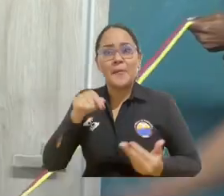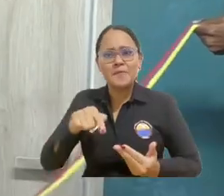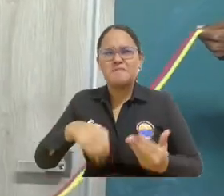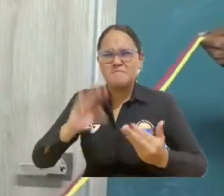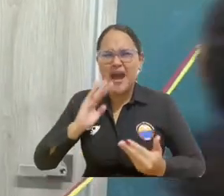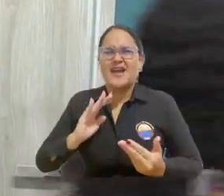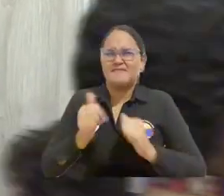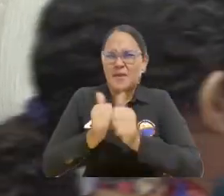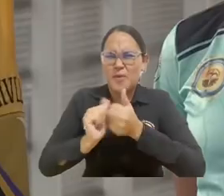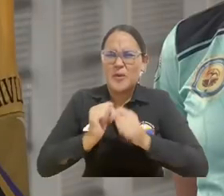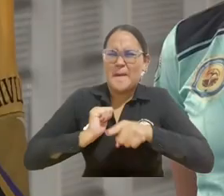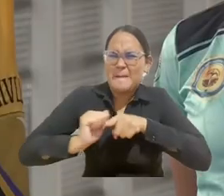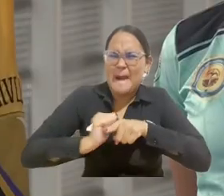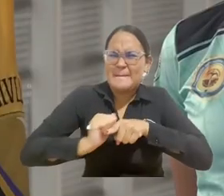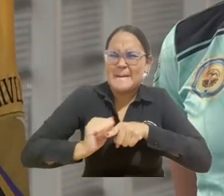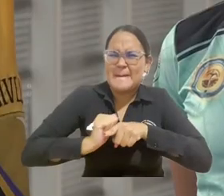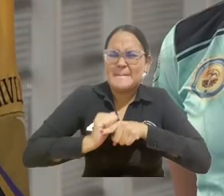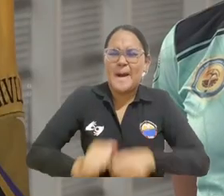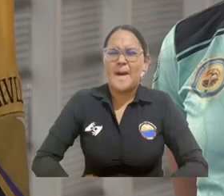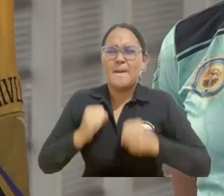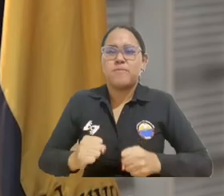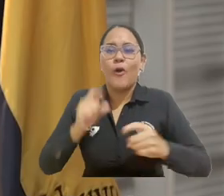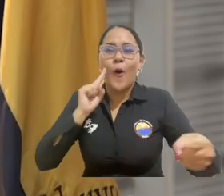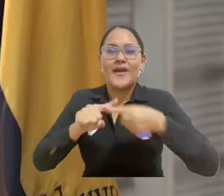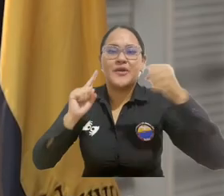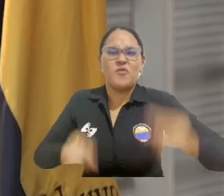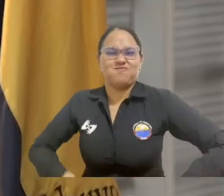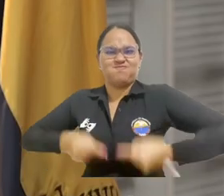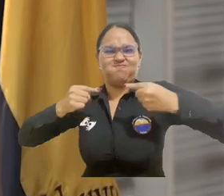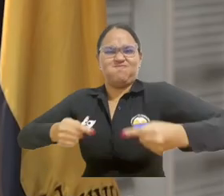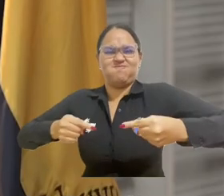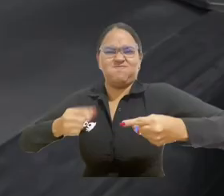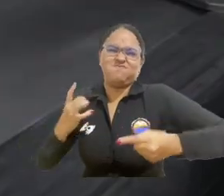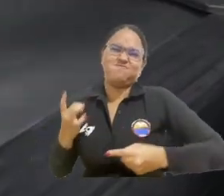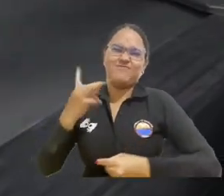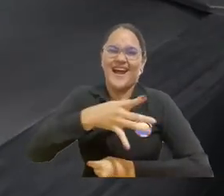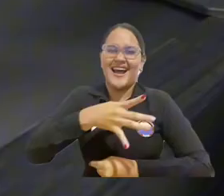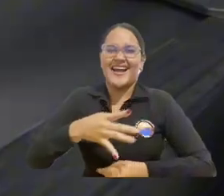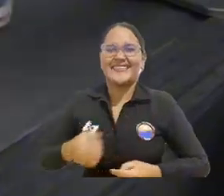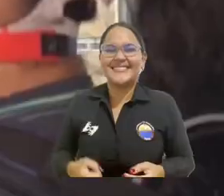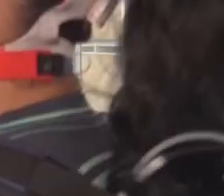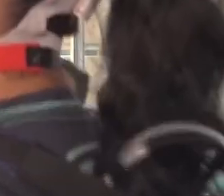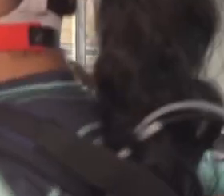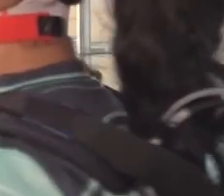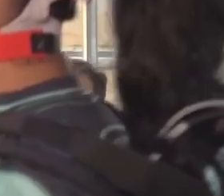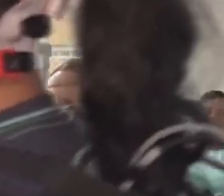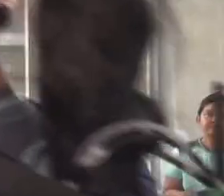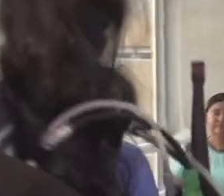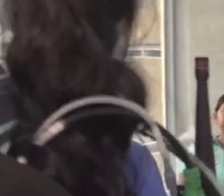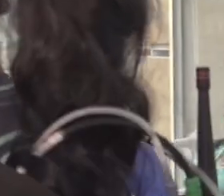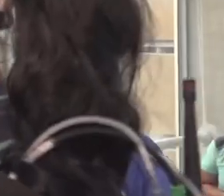Aquí es donde empieza pues a la hora de realizar un deporte, pues pararla todo en la competencia.